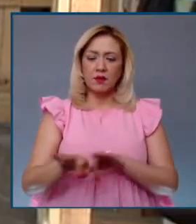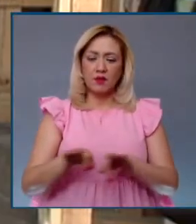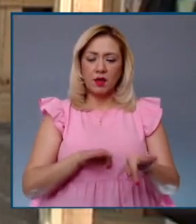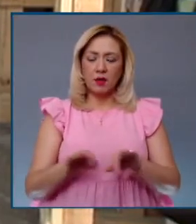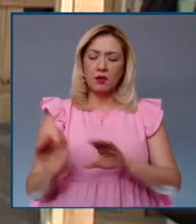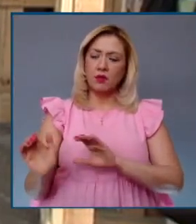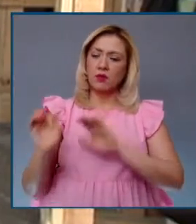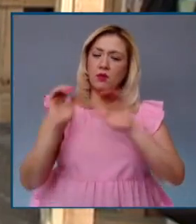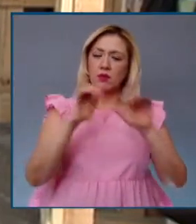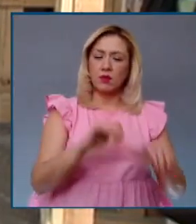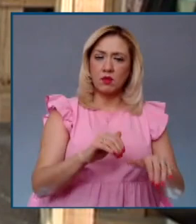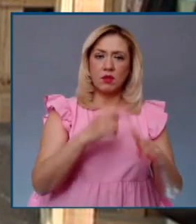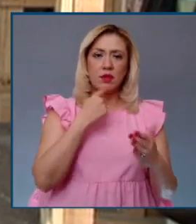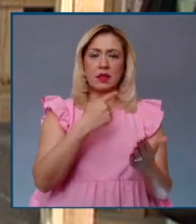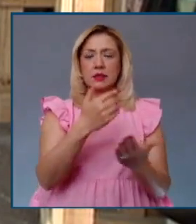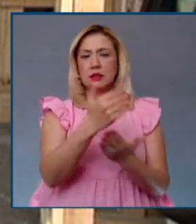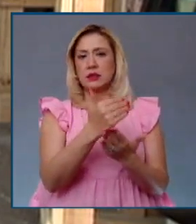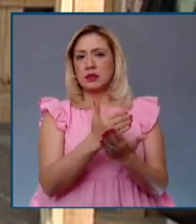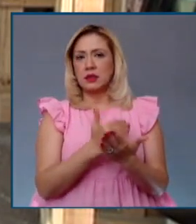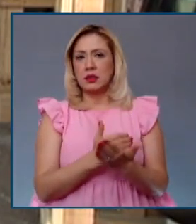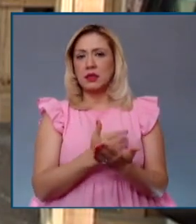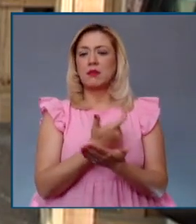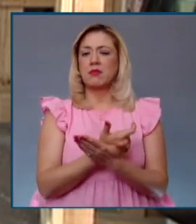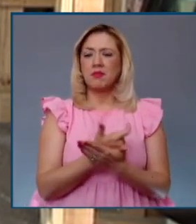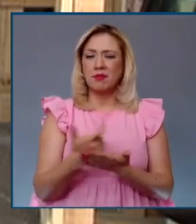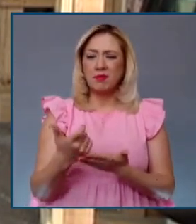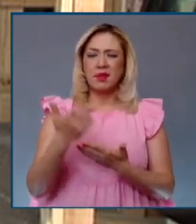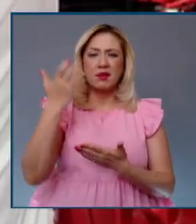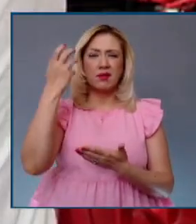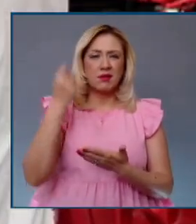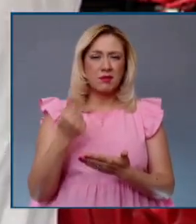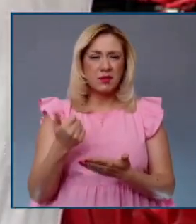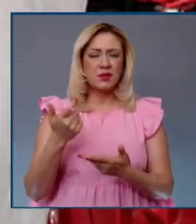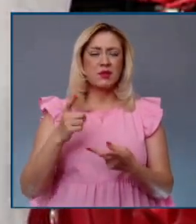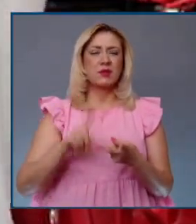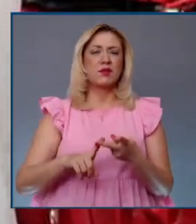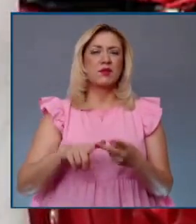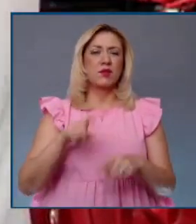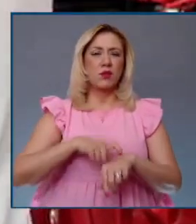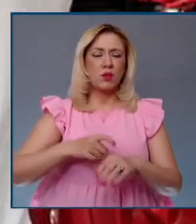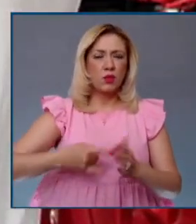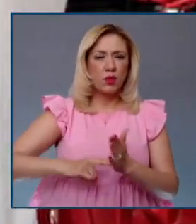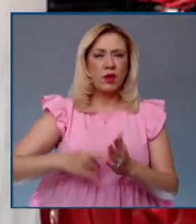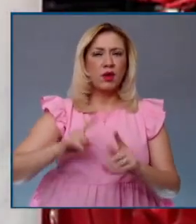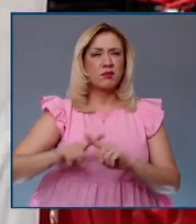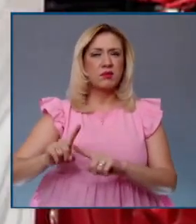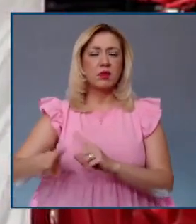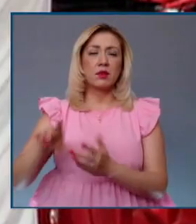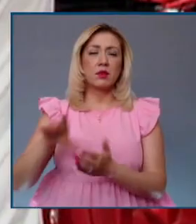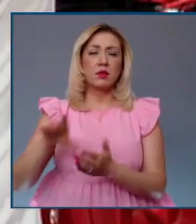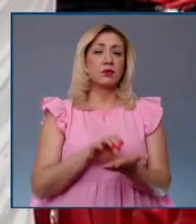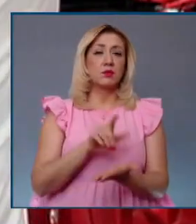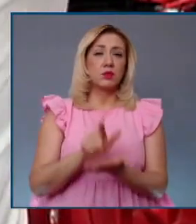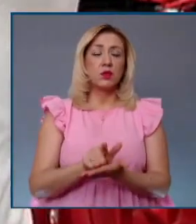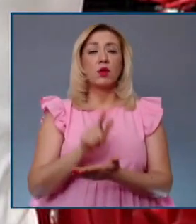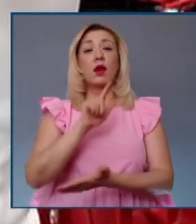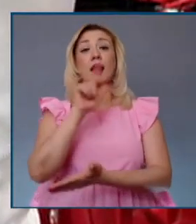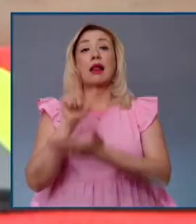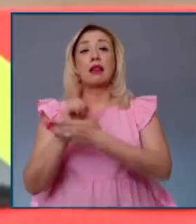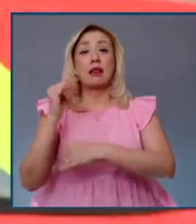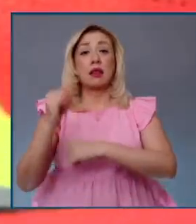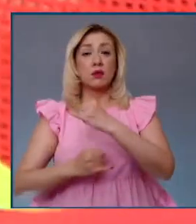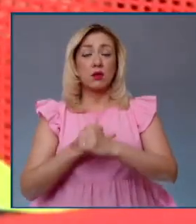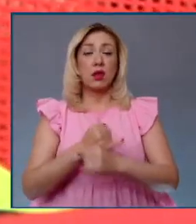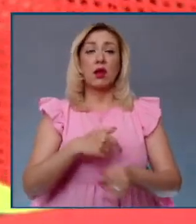del trabajo supera los mínimos laborales de derechos humanos en orden constitucional, convencional y legal. Explicó que si la